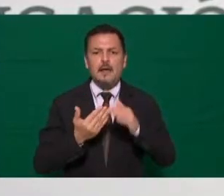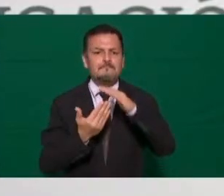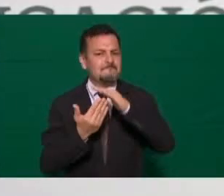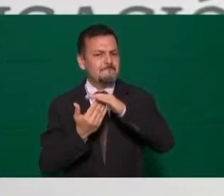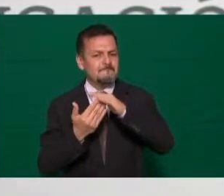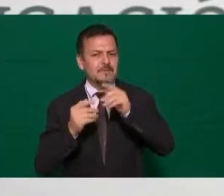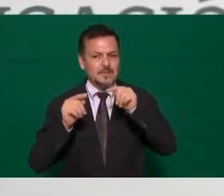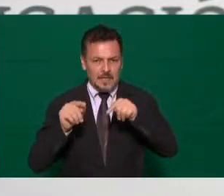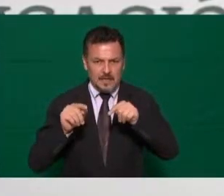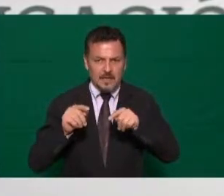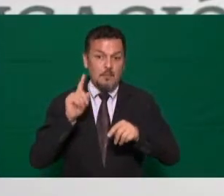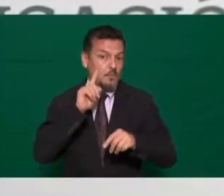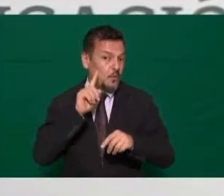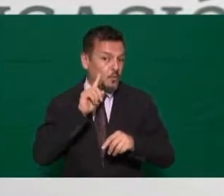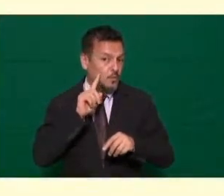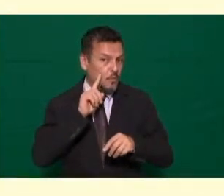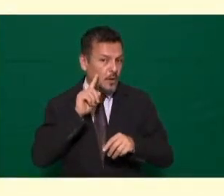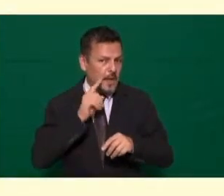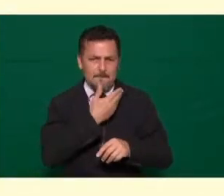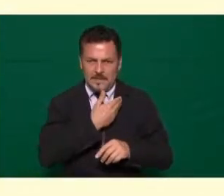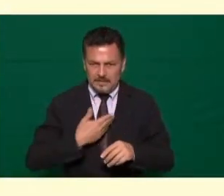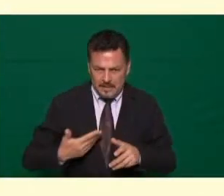son ocupados por mujeres.